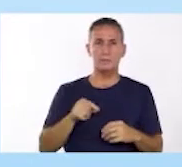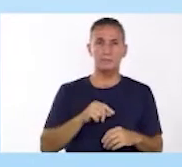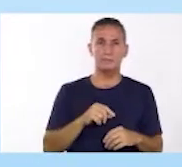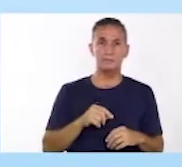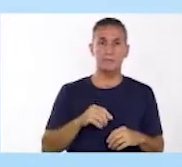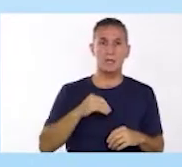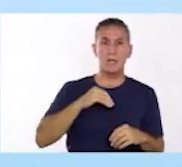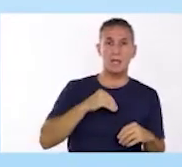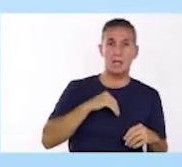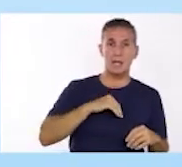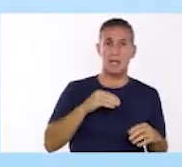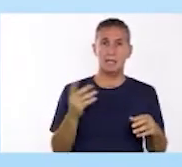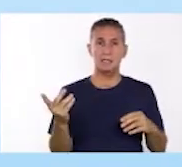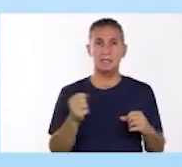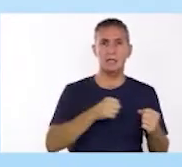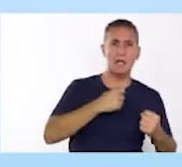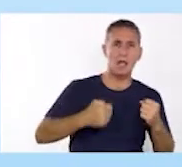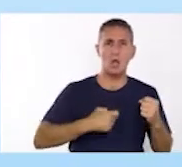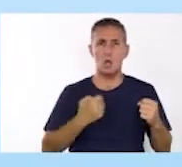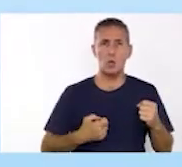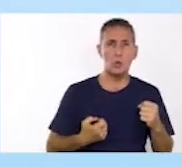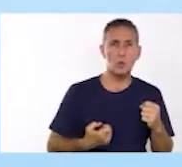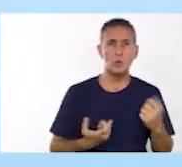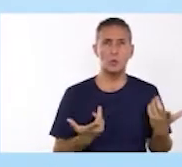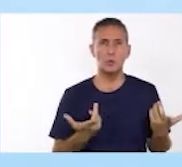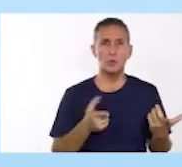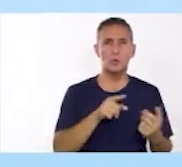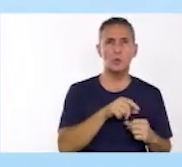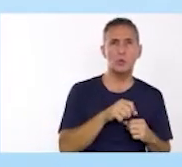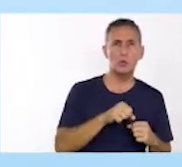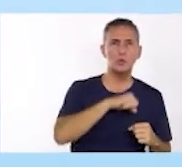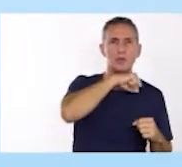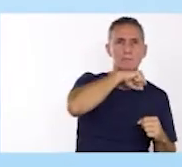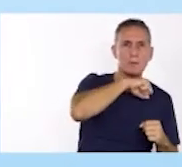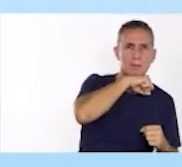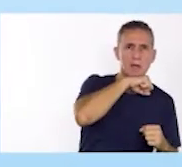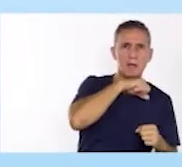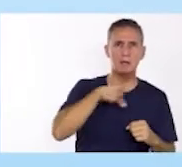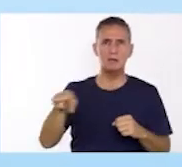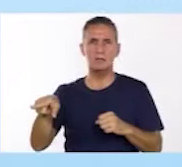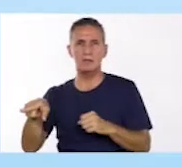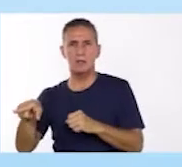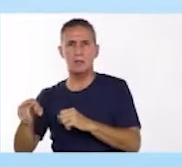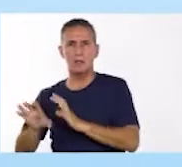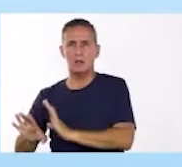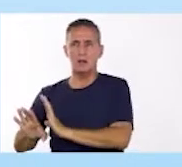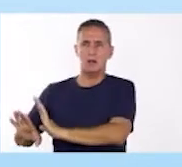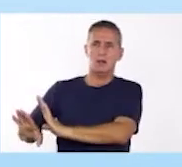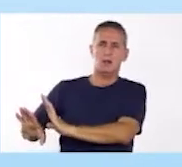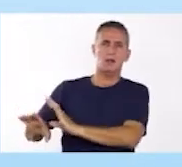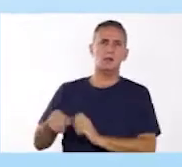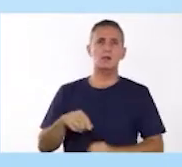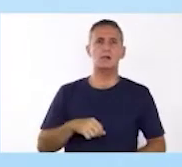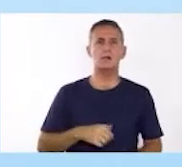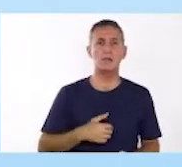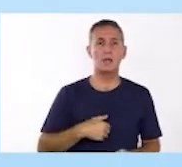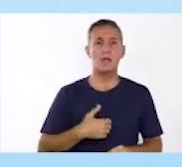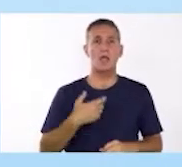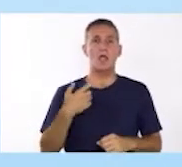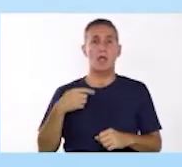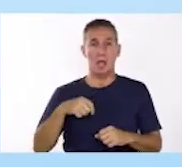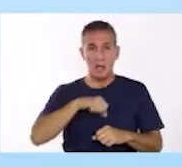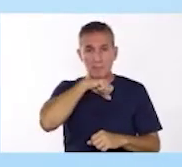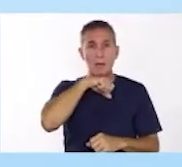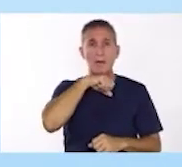entre su hijo y aquel instinto materno que tiene. Es asmática, lo que impide